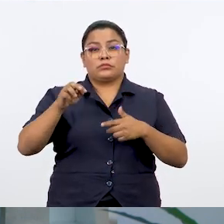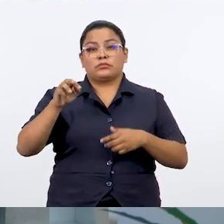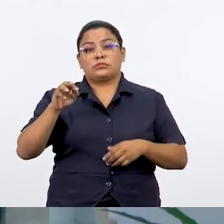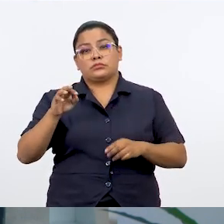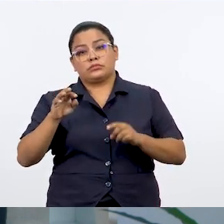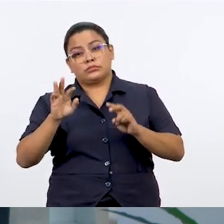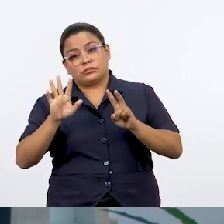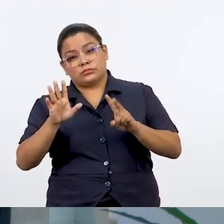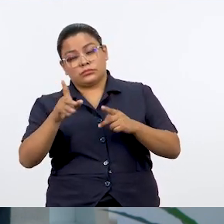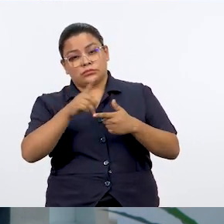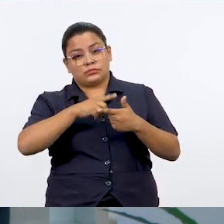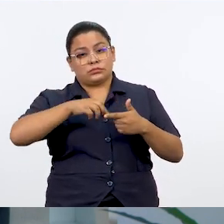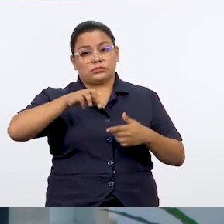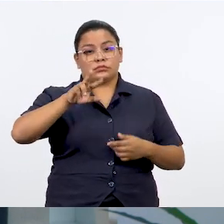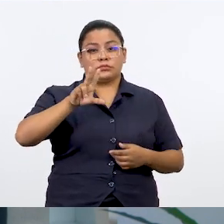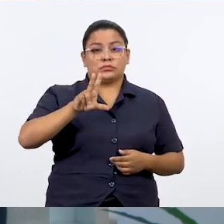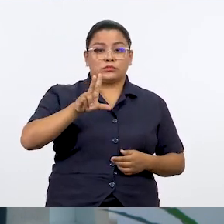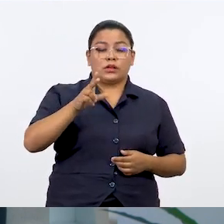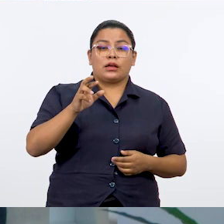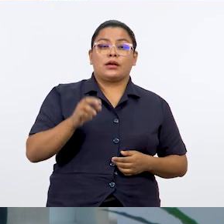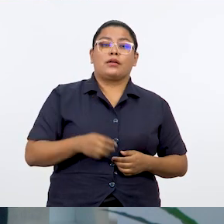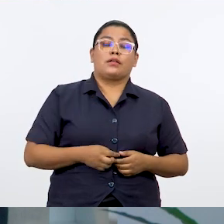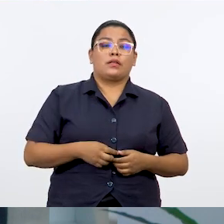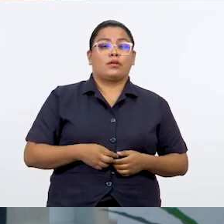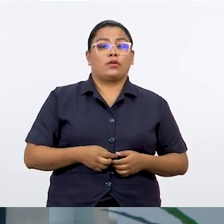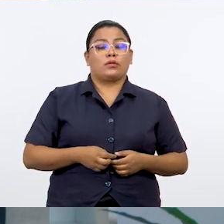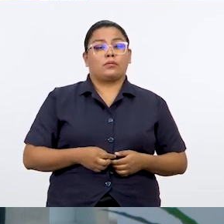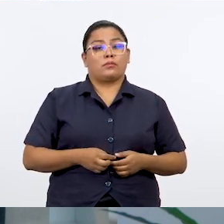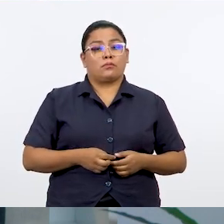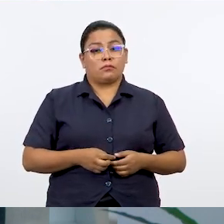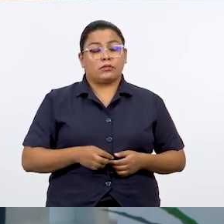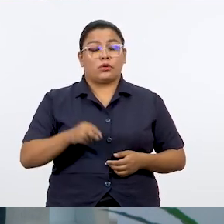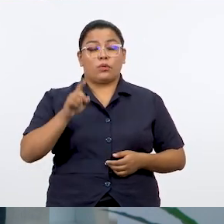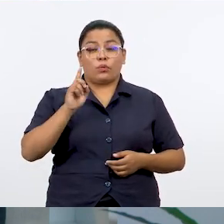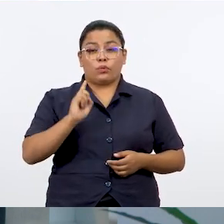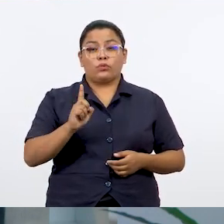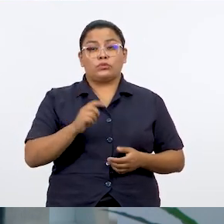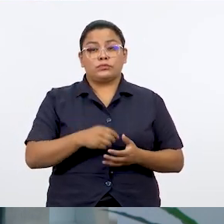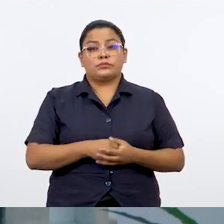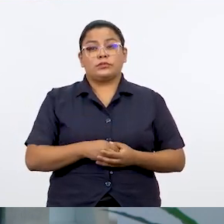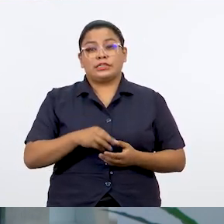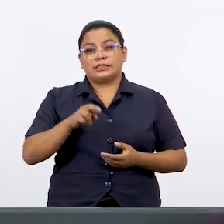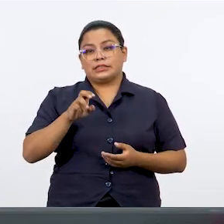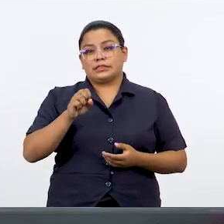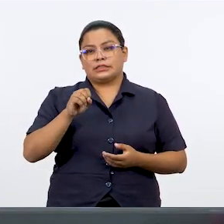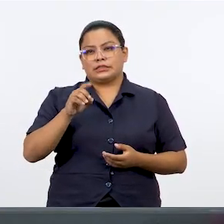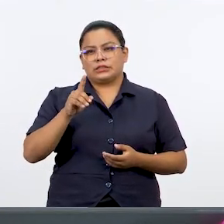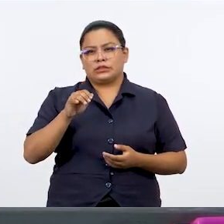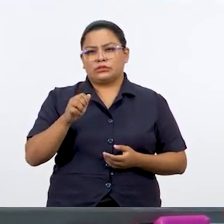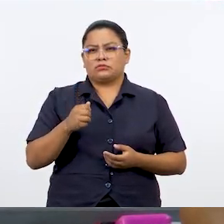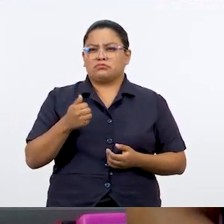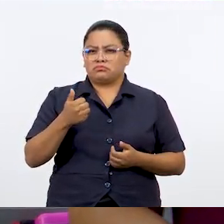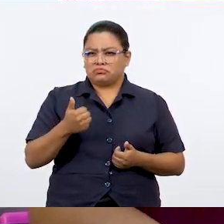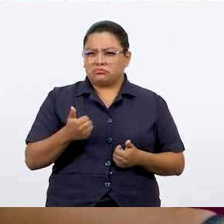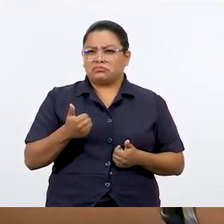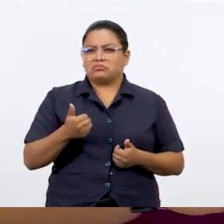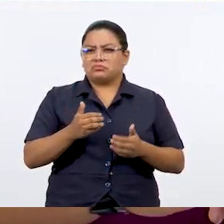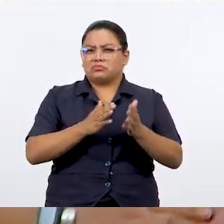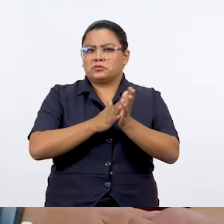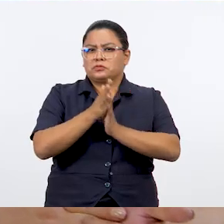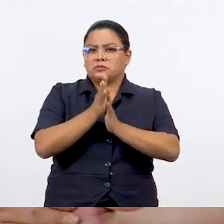3, el residuo es 1. Ahora, Alejandra, ¿qué te ha parecido? Pues me parece